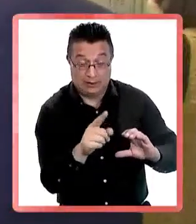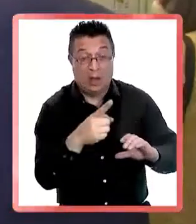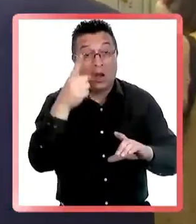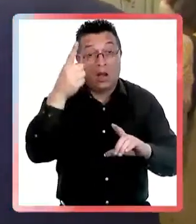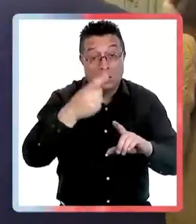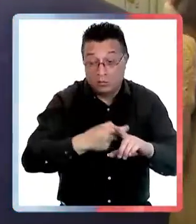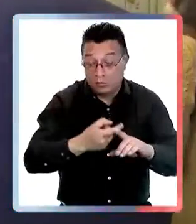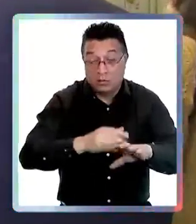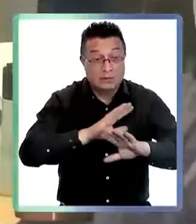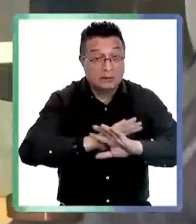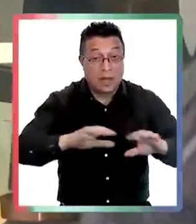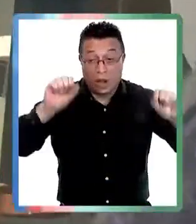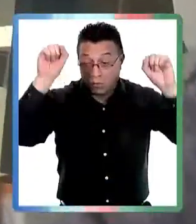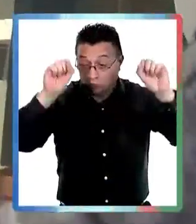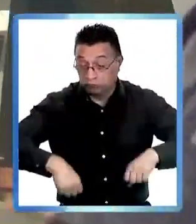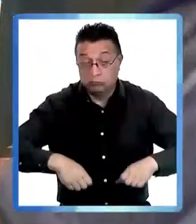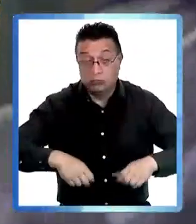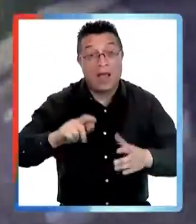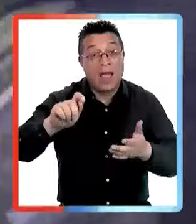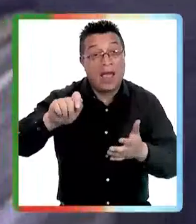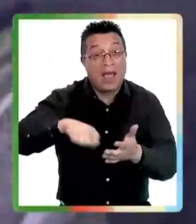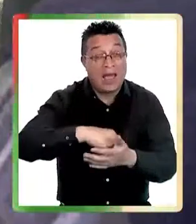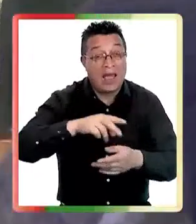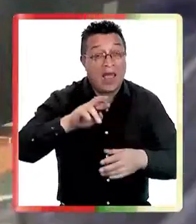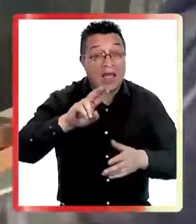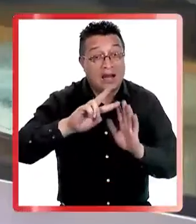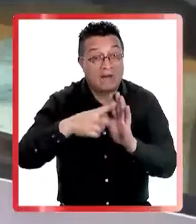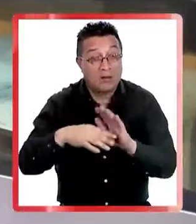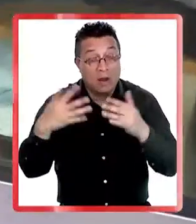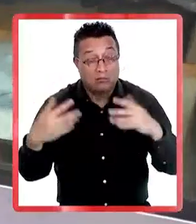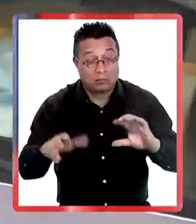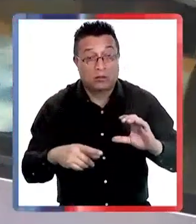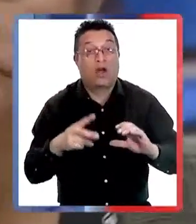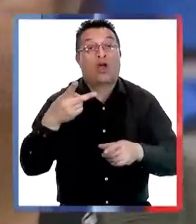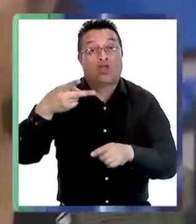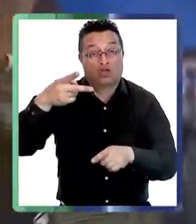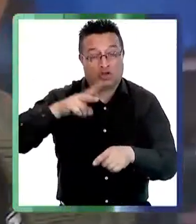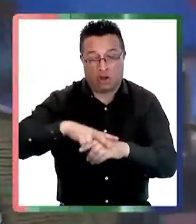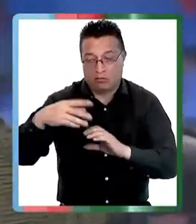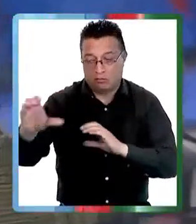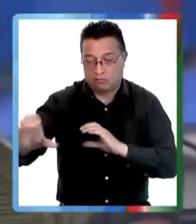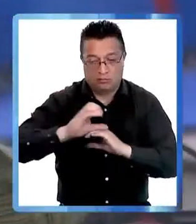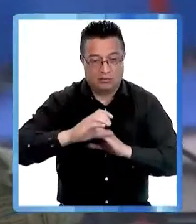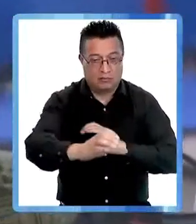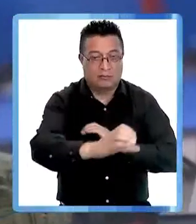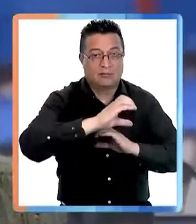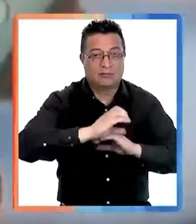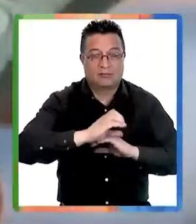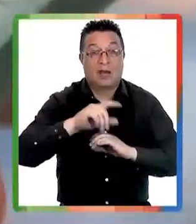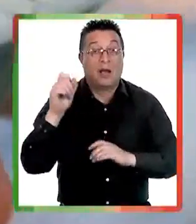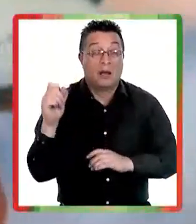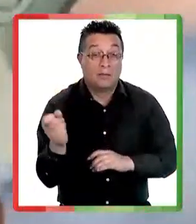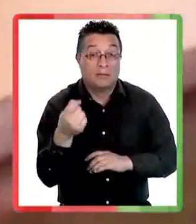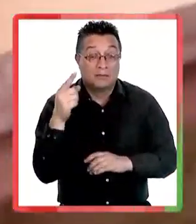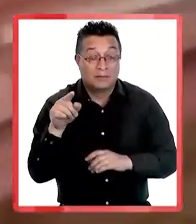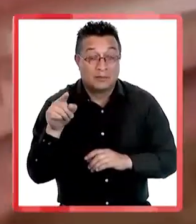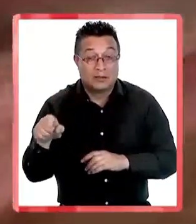los meses de aprobada la reforma, va a recibir dos fuentes de aumento.